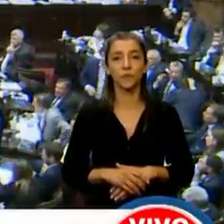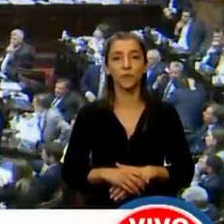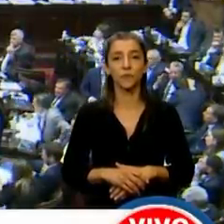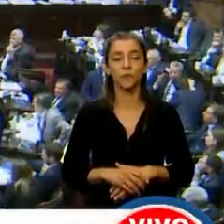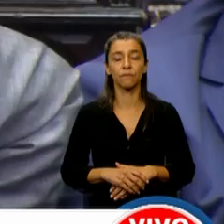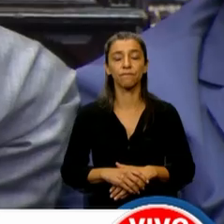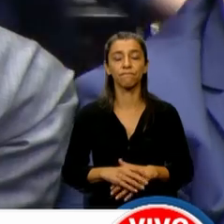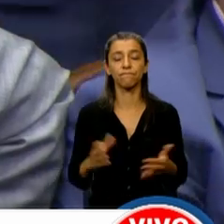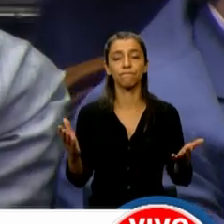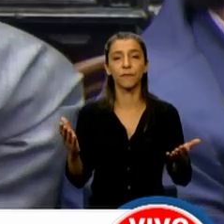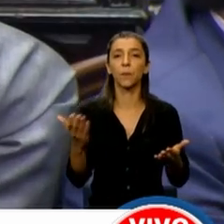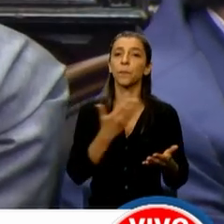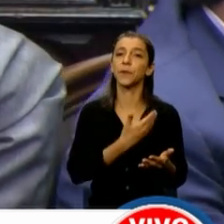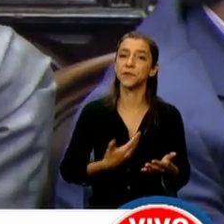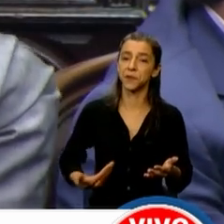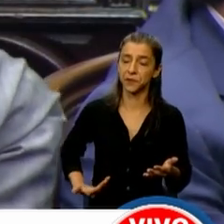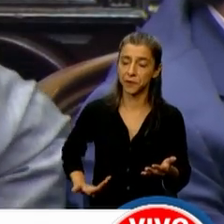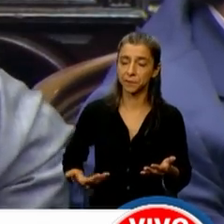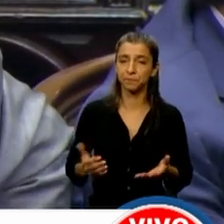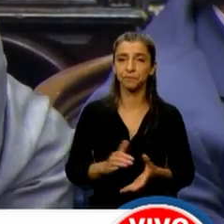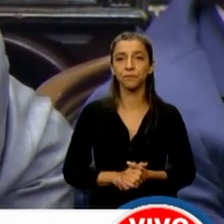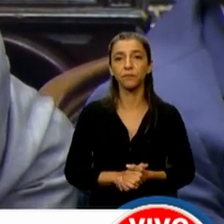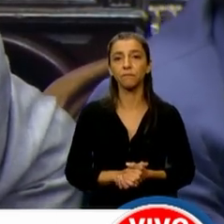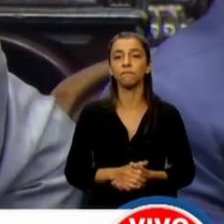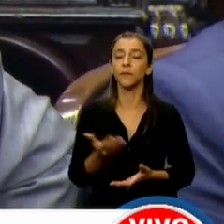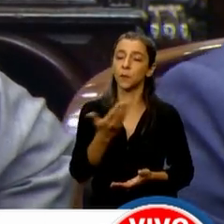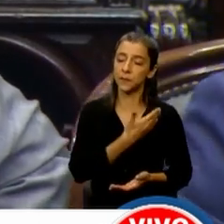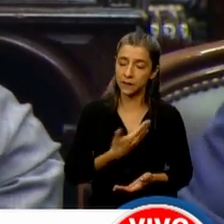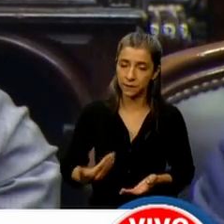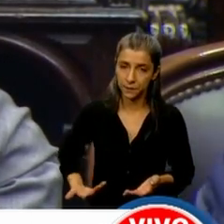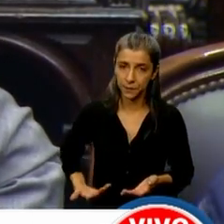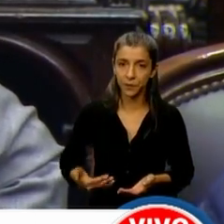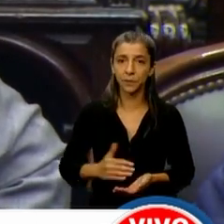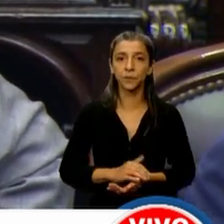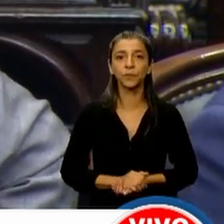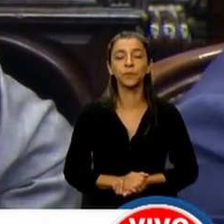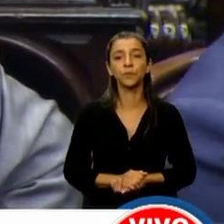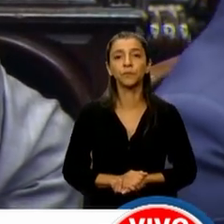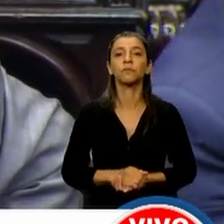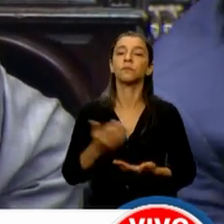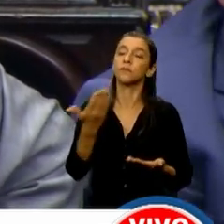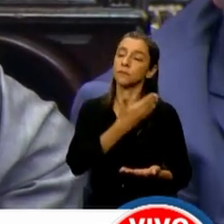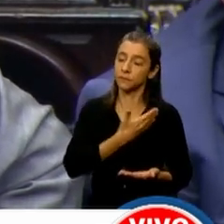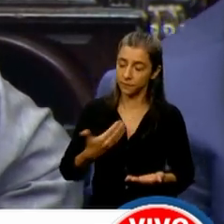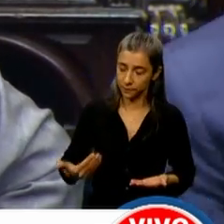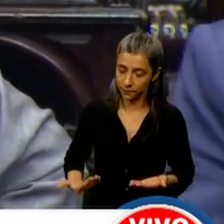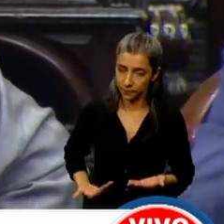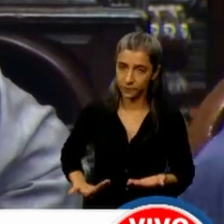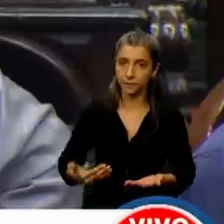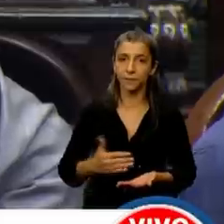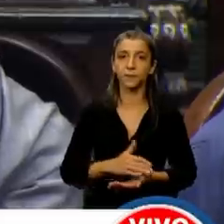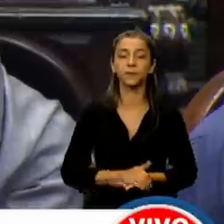señor presidente señor presidente señor presidente